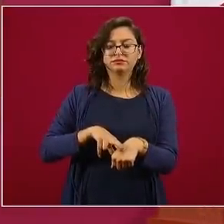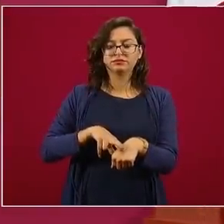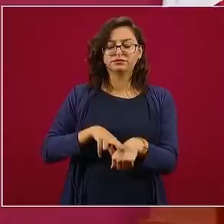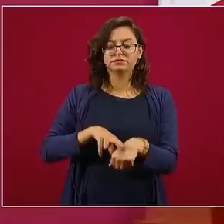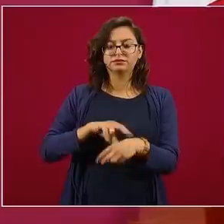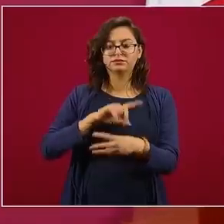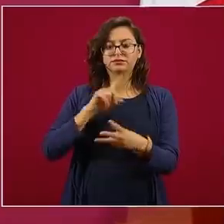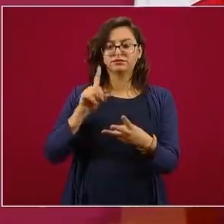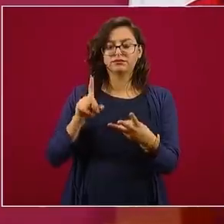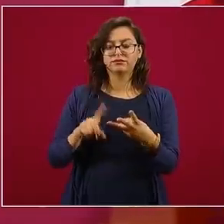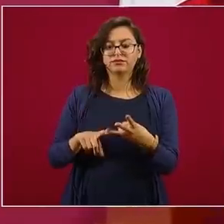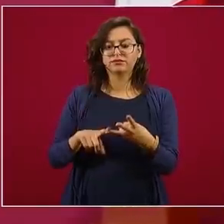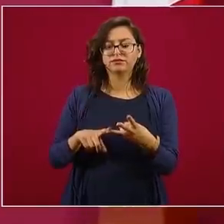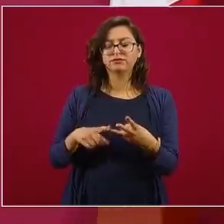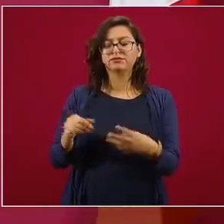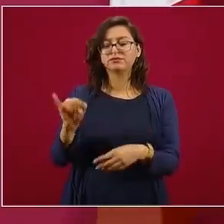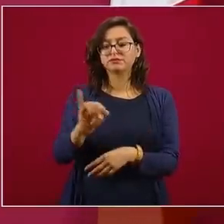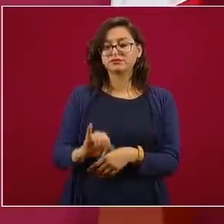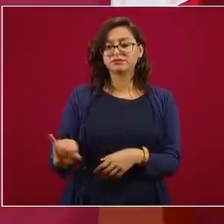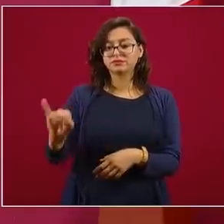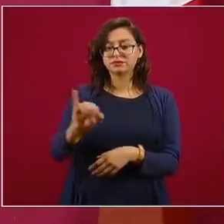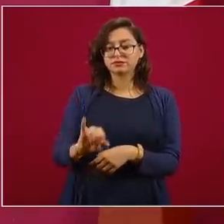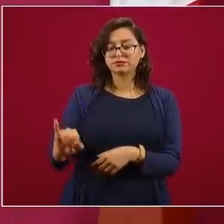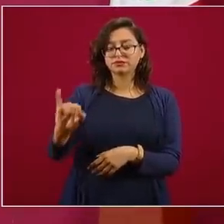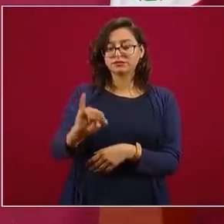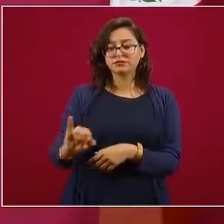El jueves